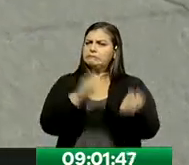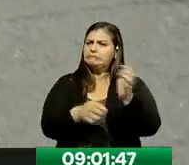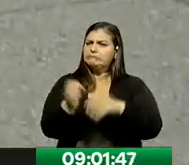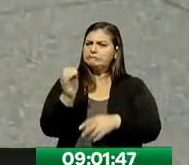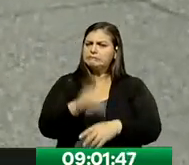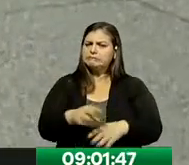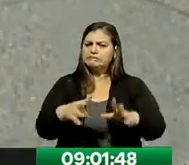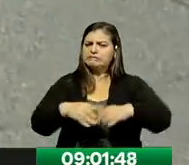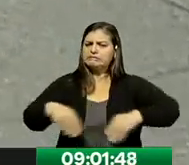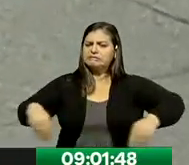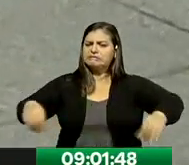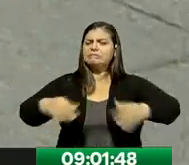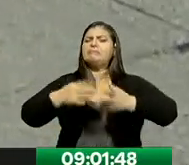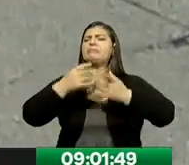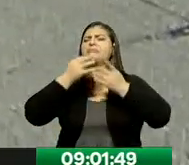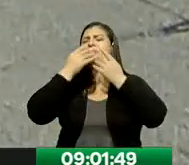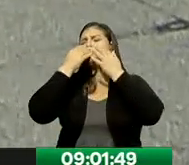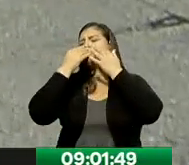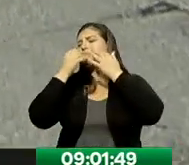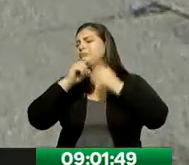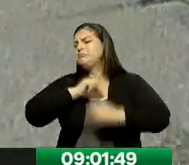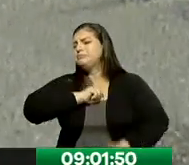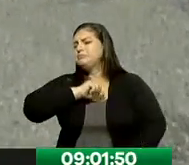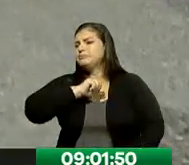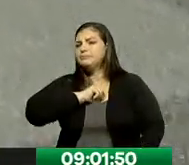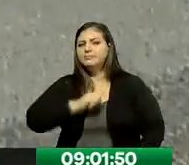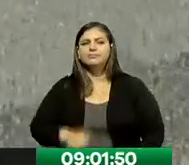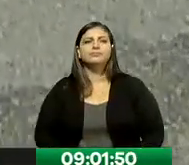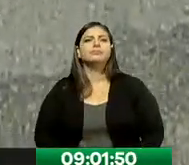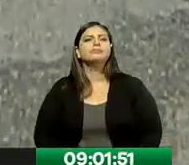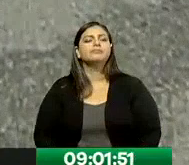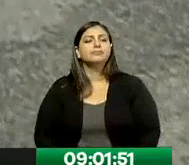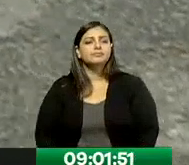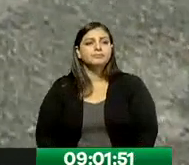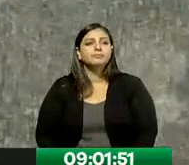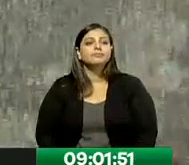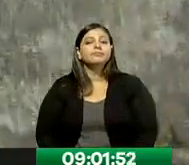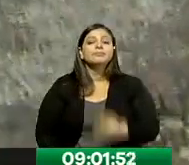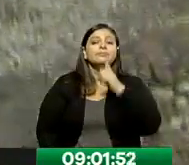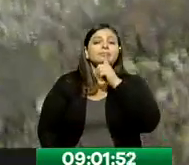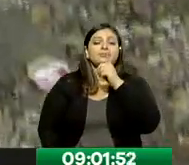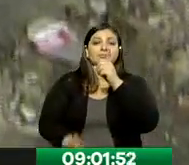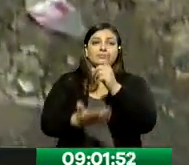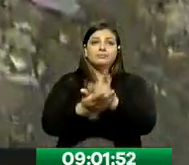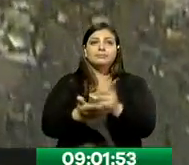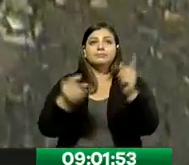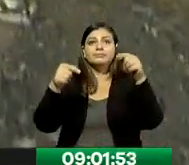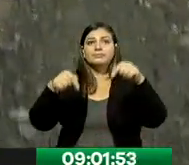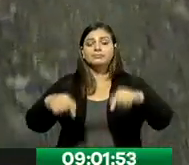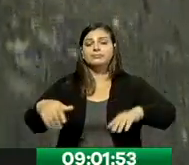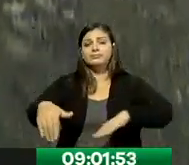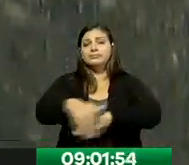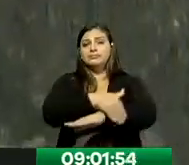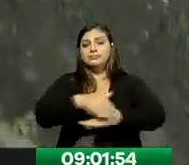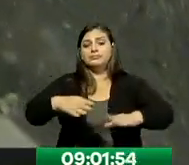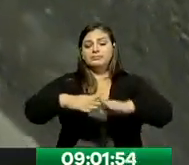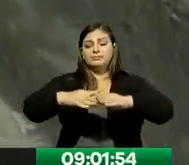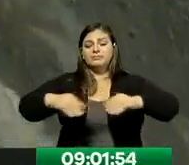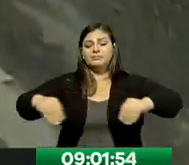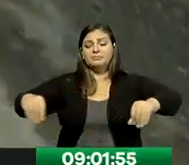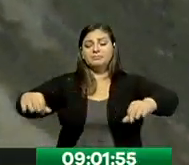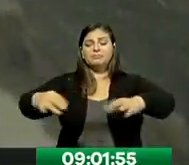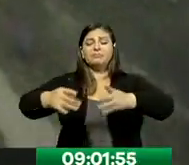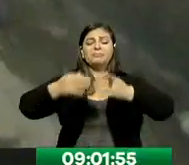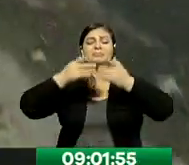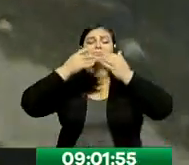polvo, esto en, en la casa del señor. Ese, todos los días se levanta polvo, todos los días tenemos el problema de que hay gente que viene supuestamente a tirar